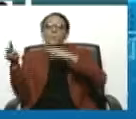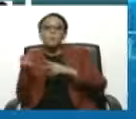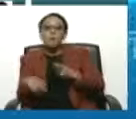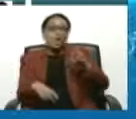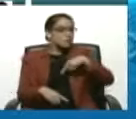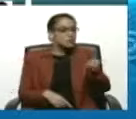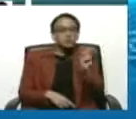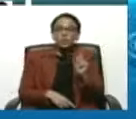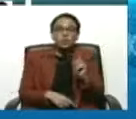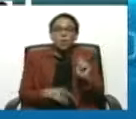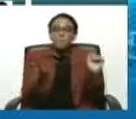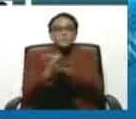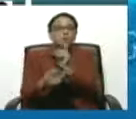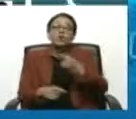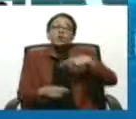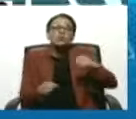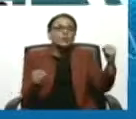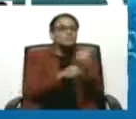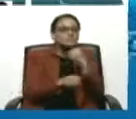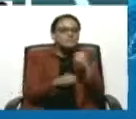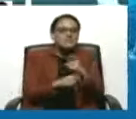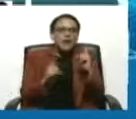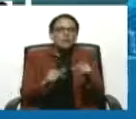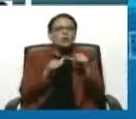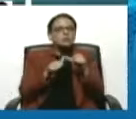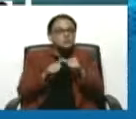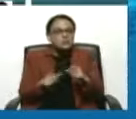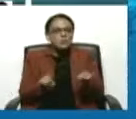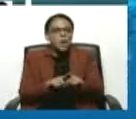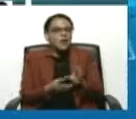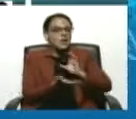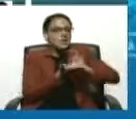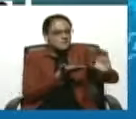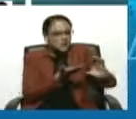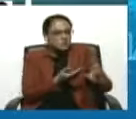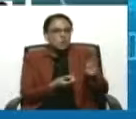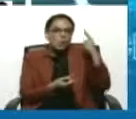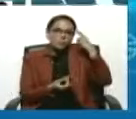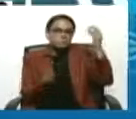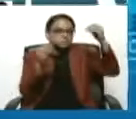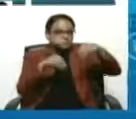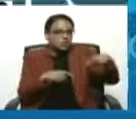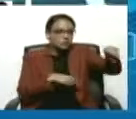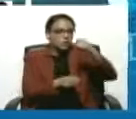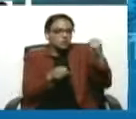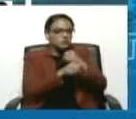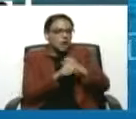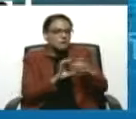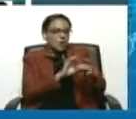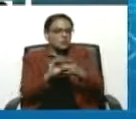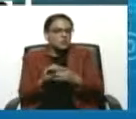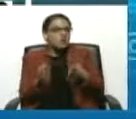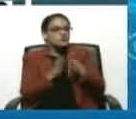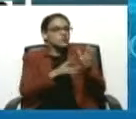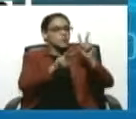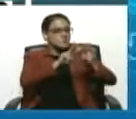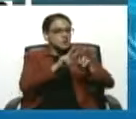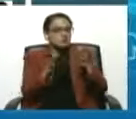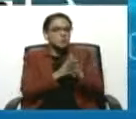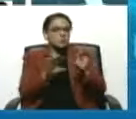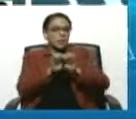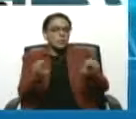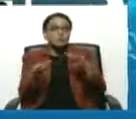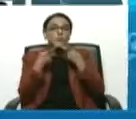económico y con distribución de la riqueza, con inversión en los derechos sociales, en vivienda, educación